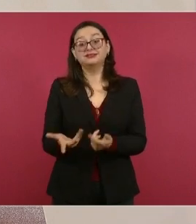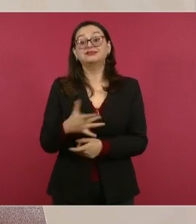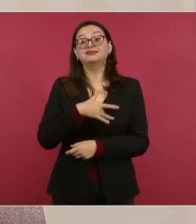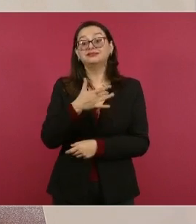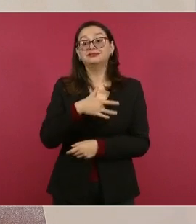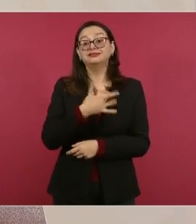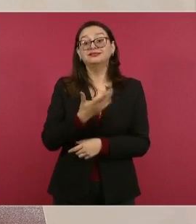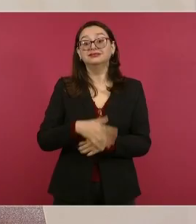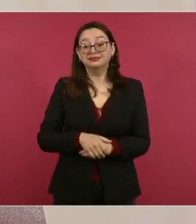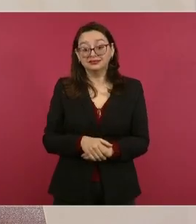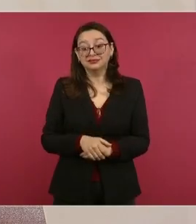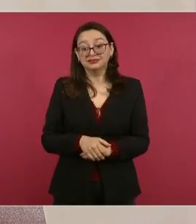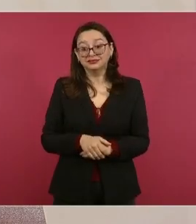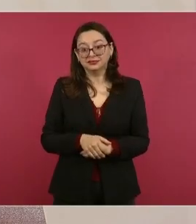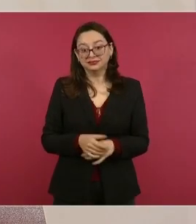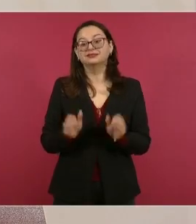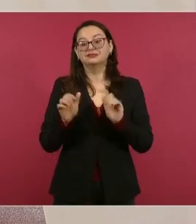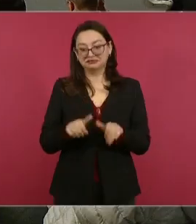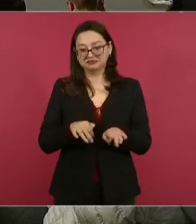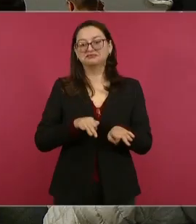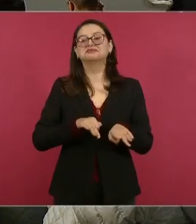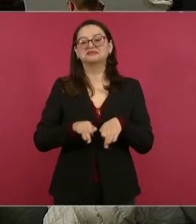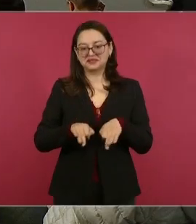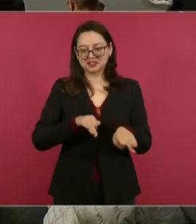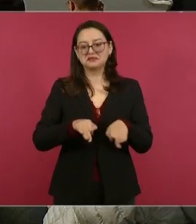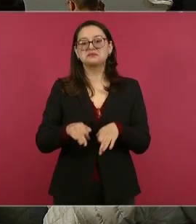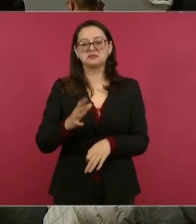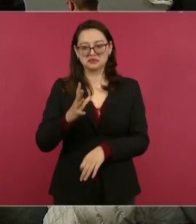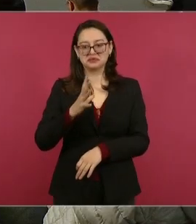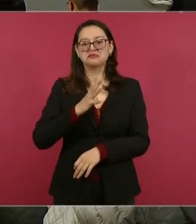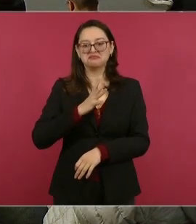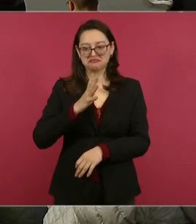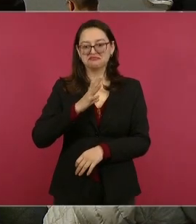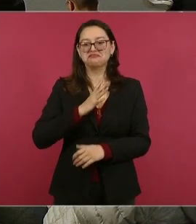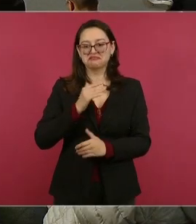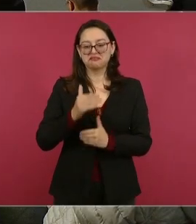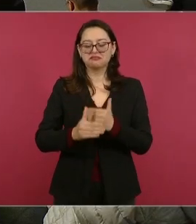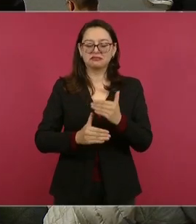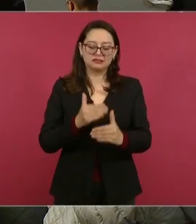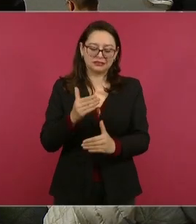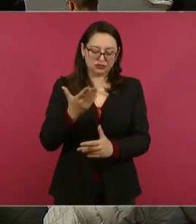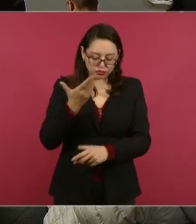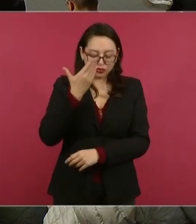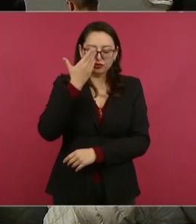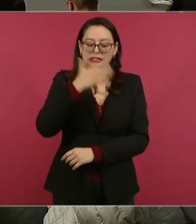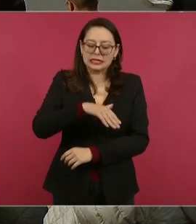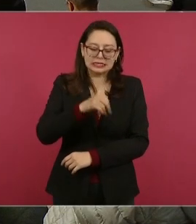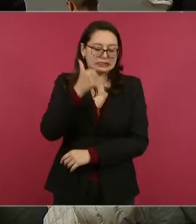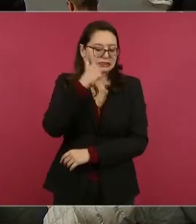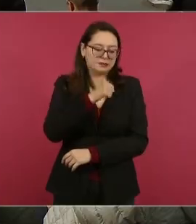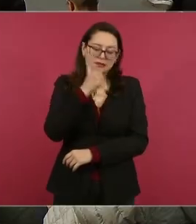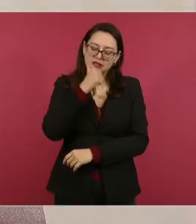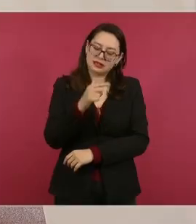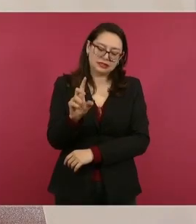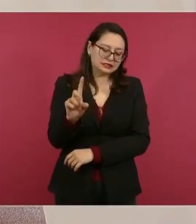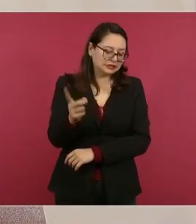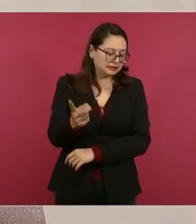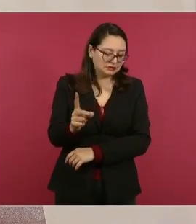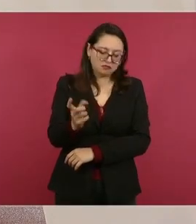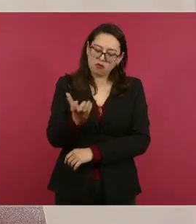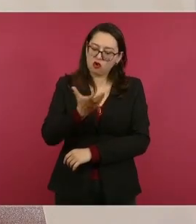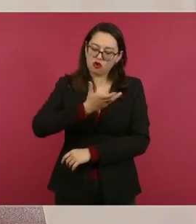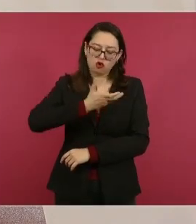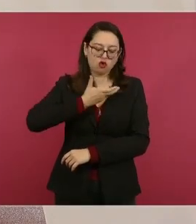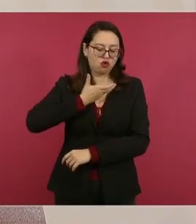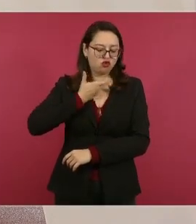O sea, sí vamos posiblemente a pasar, aun cuando en diciembre se baja